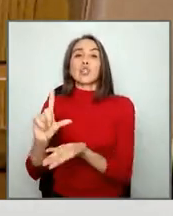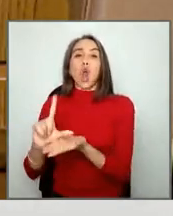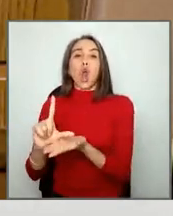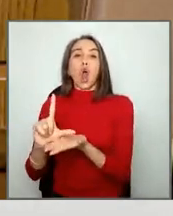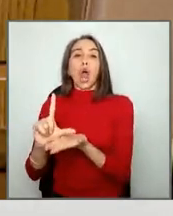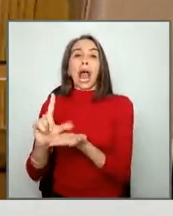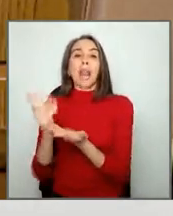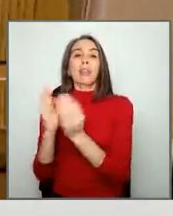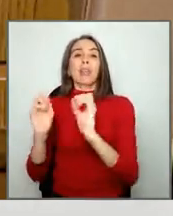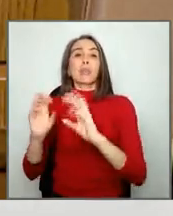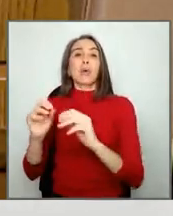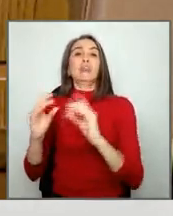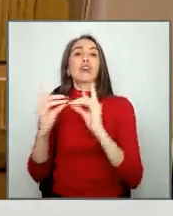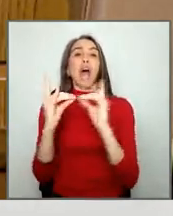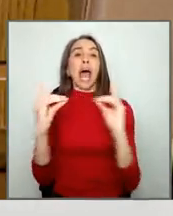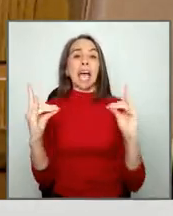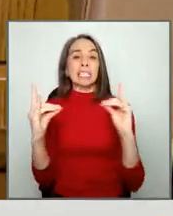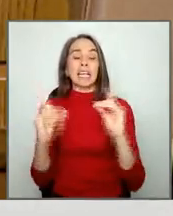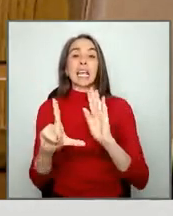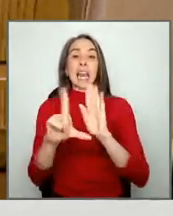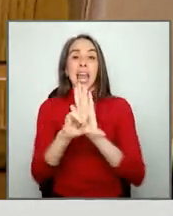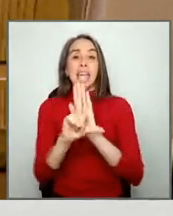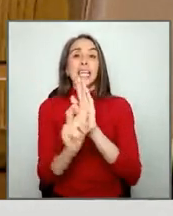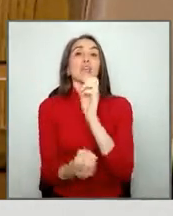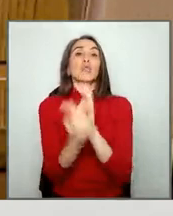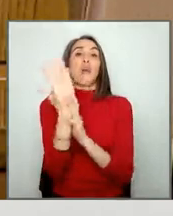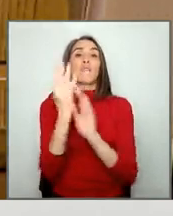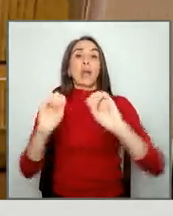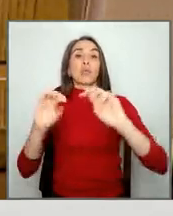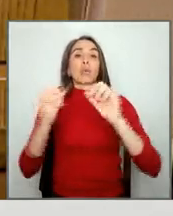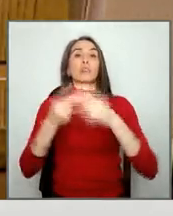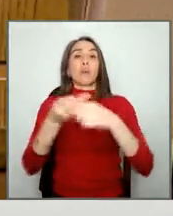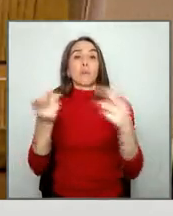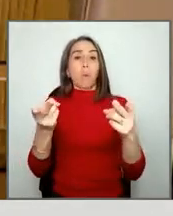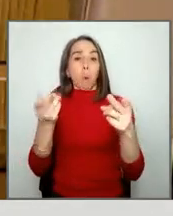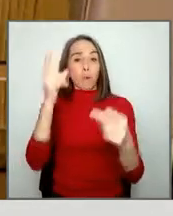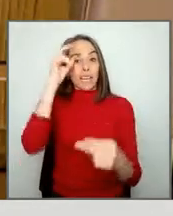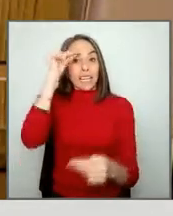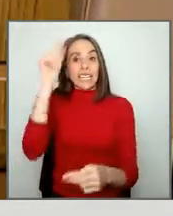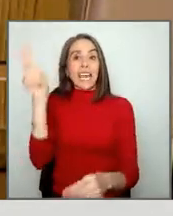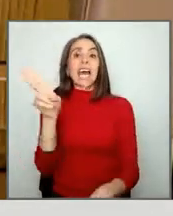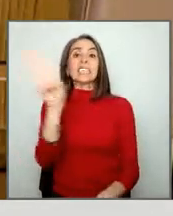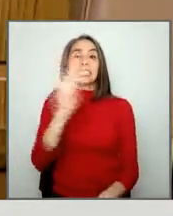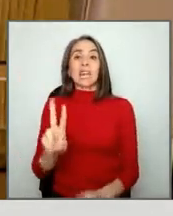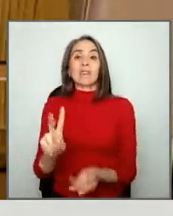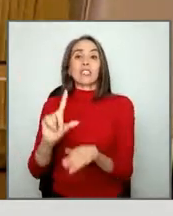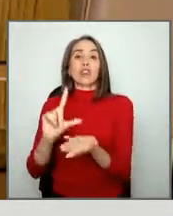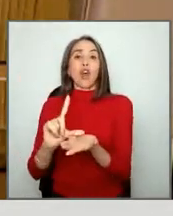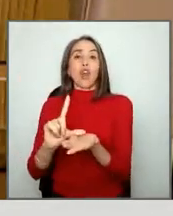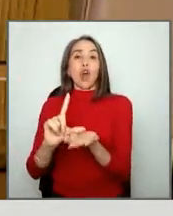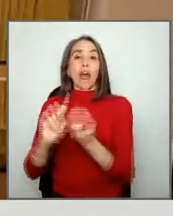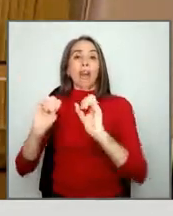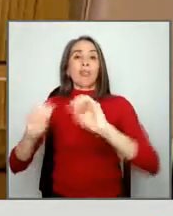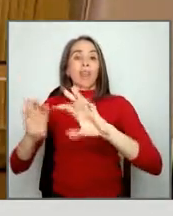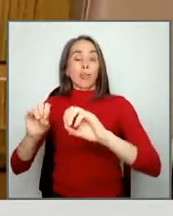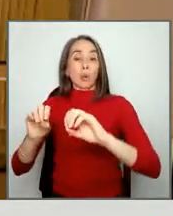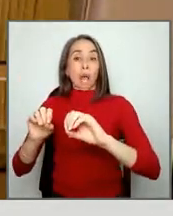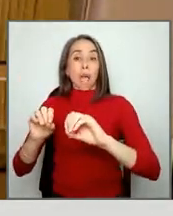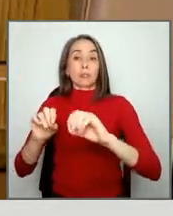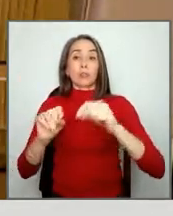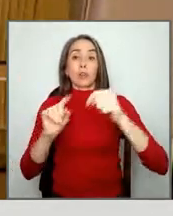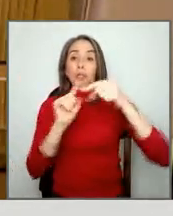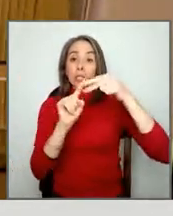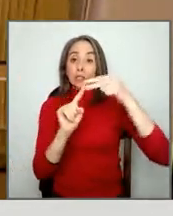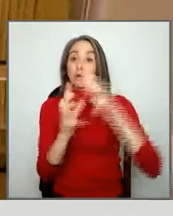duda la implementación de la ley de la nueva Educación Pública y la creación de los servicios locales de Educación ha sido un enorme desafío